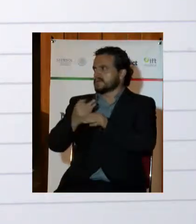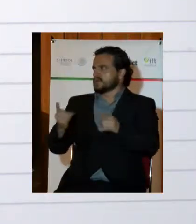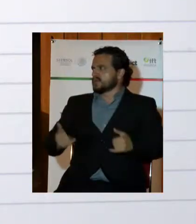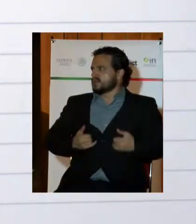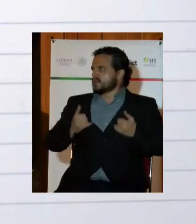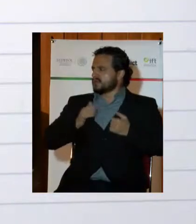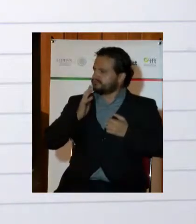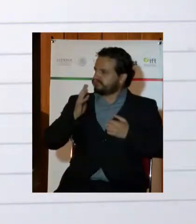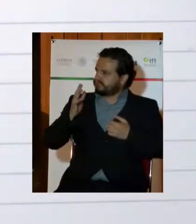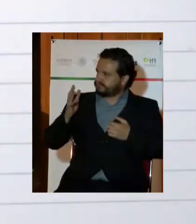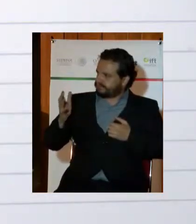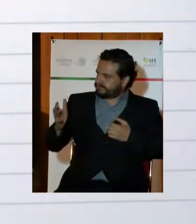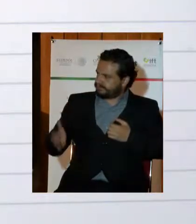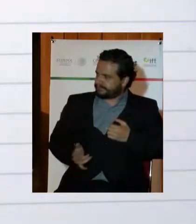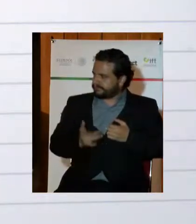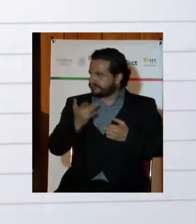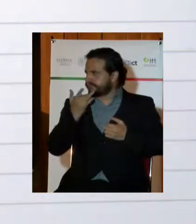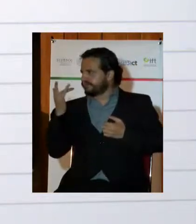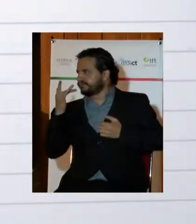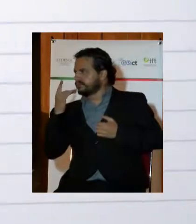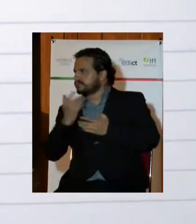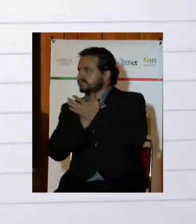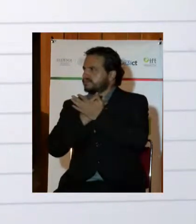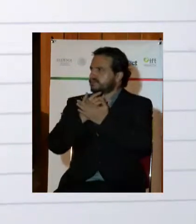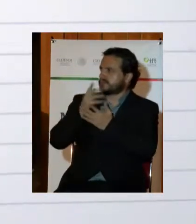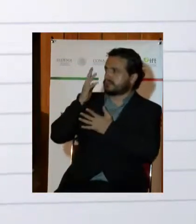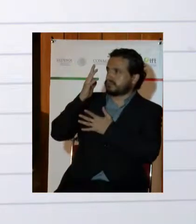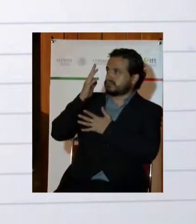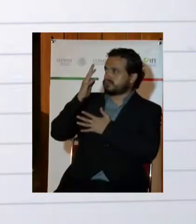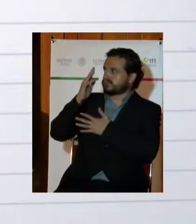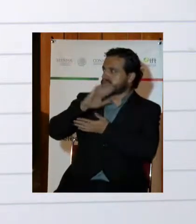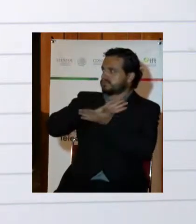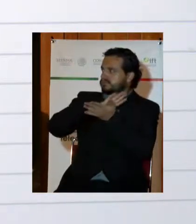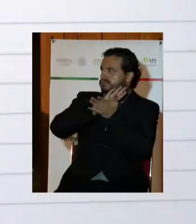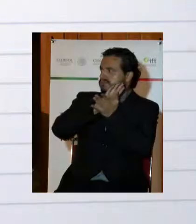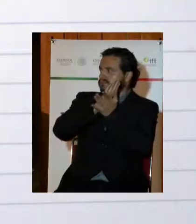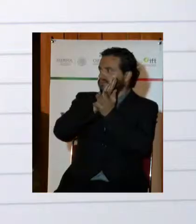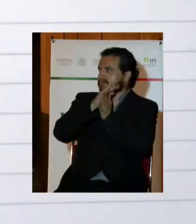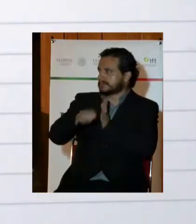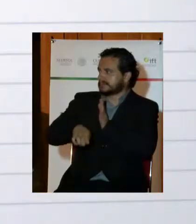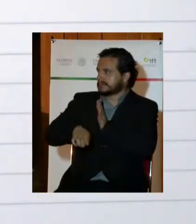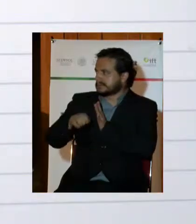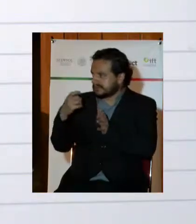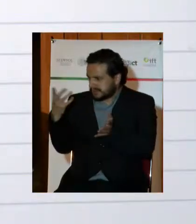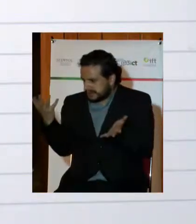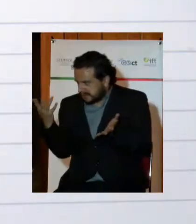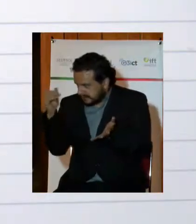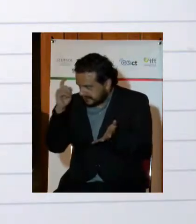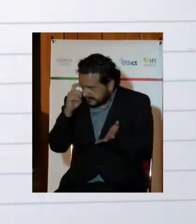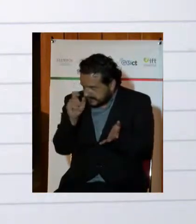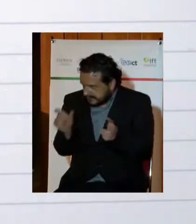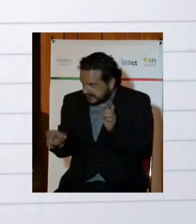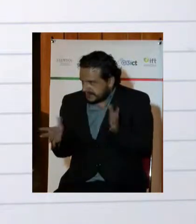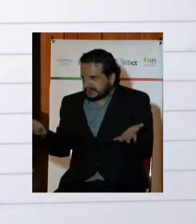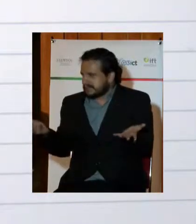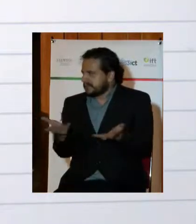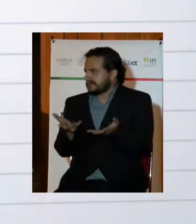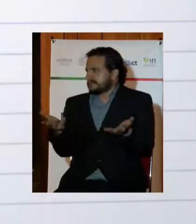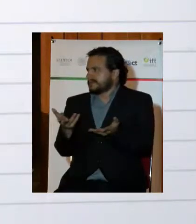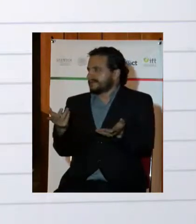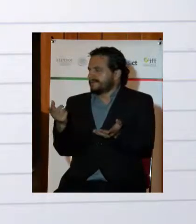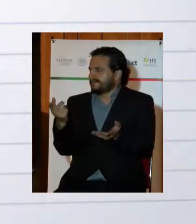de tener TICs, y esa manera solo puede ser incluyente y solo tiene que ser para todos, porque todos somos un mercado. Y porque si bien ahorita